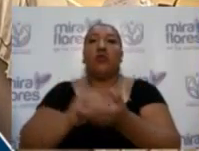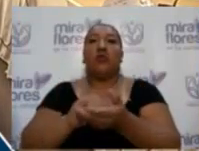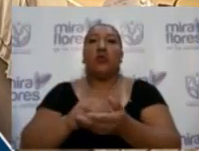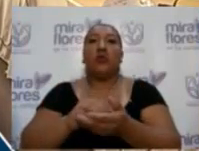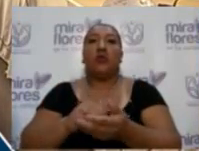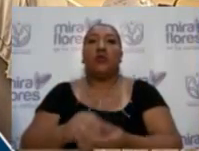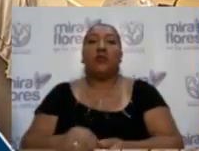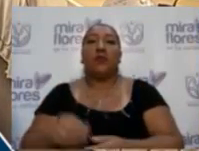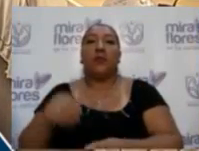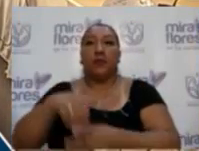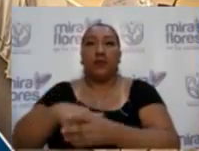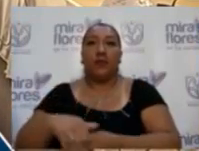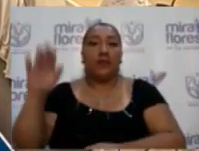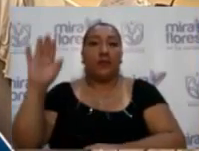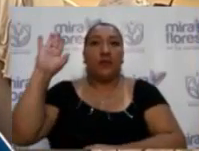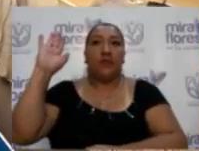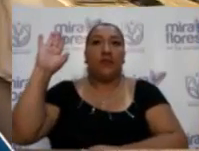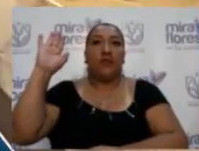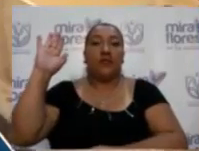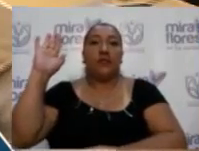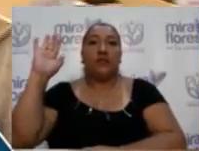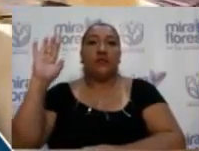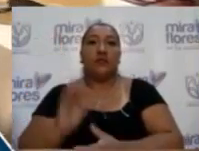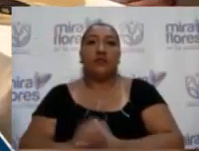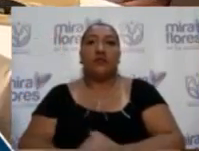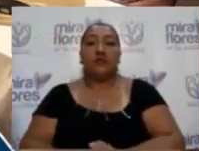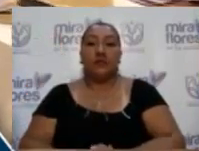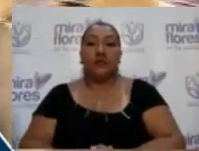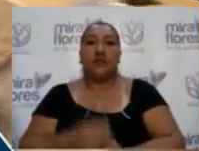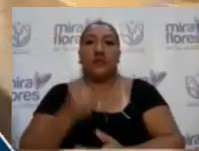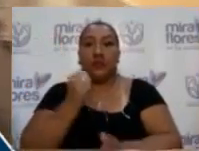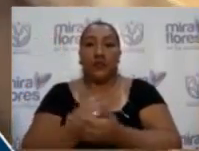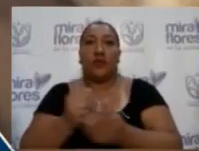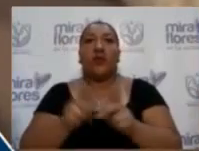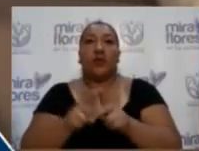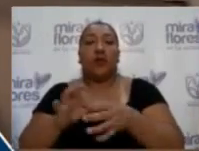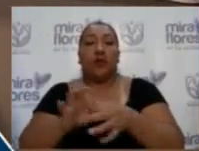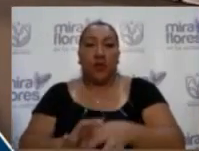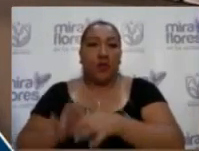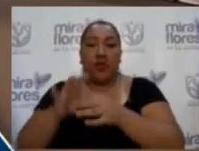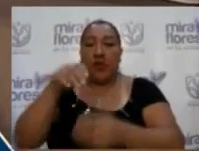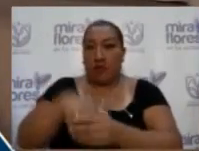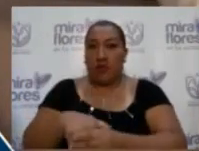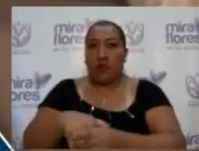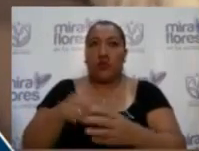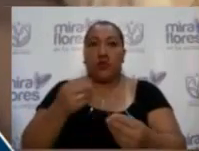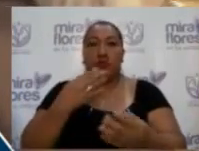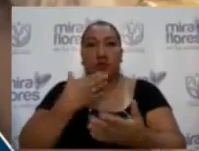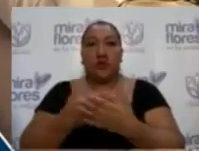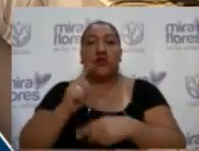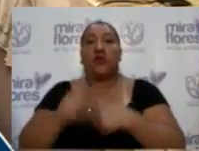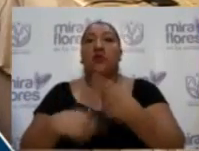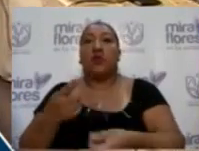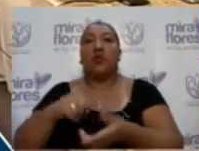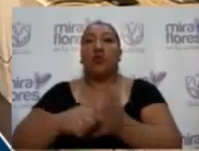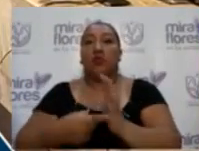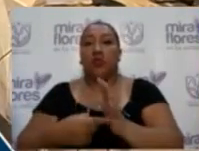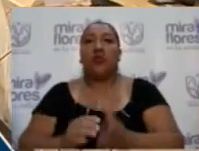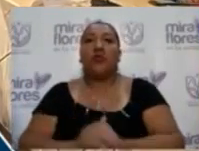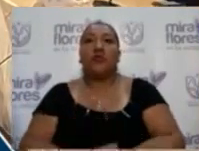de acuerdo, si van a expresarlo en señal de conformidad. Se aprueba también por unanimidad de votos. Muchas gracias. Vamos al siguiente